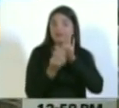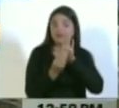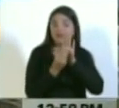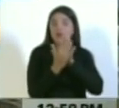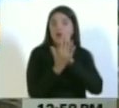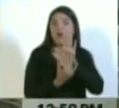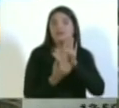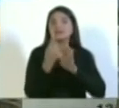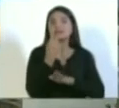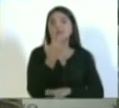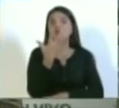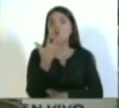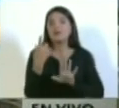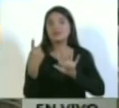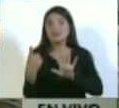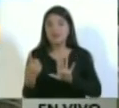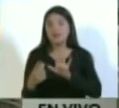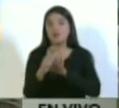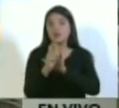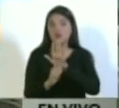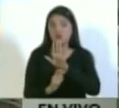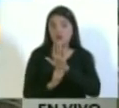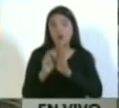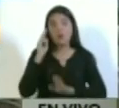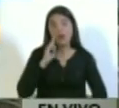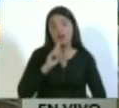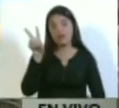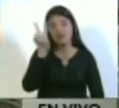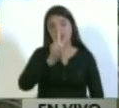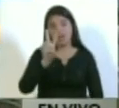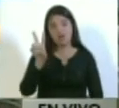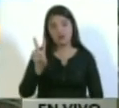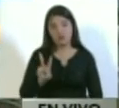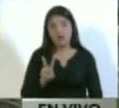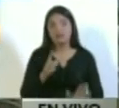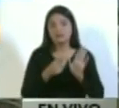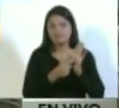156 de la Constitución Bolivariana de Venezuela, que